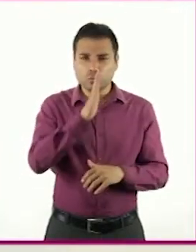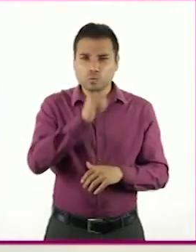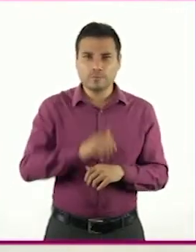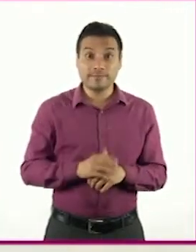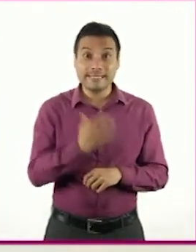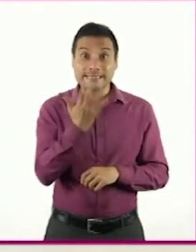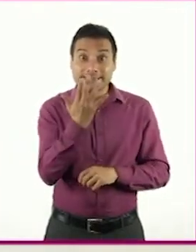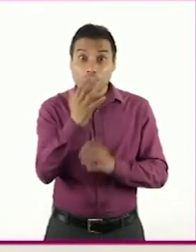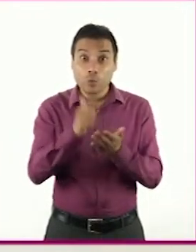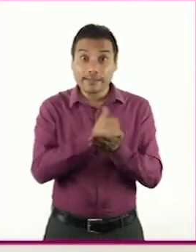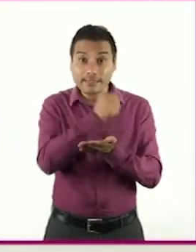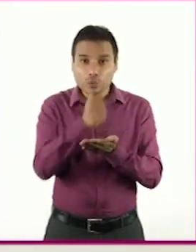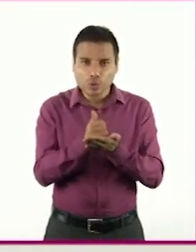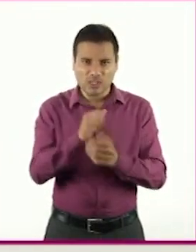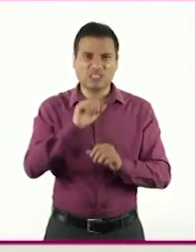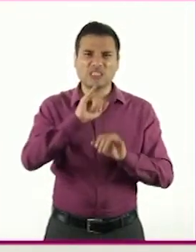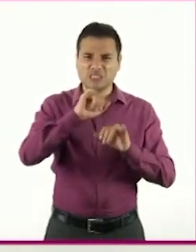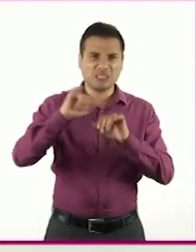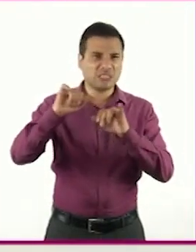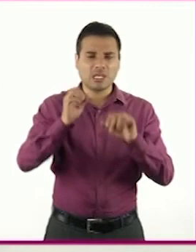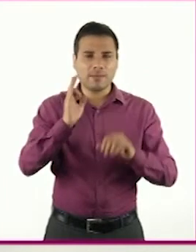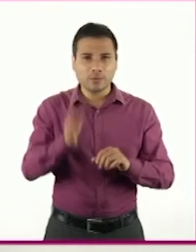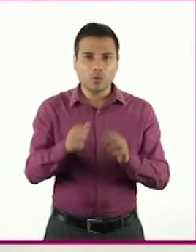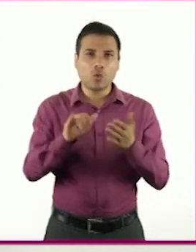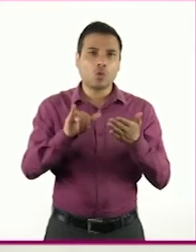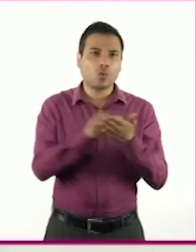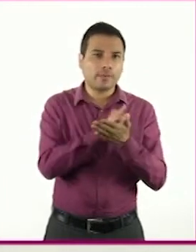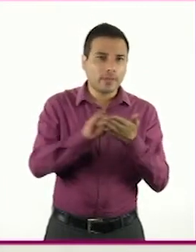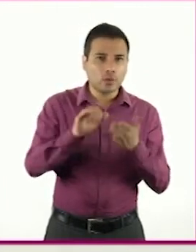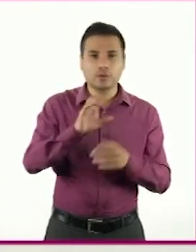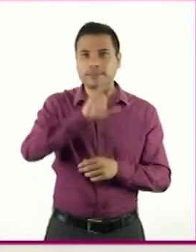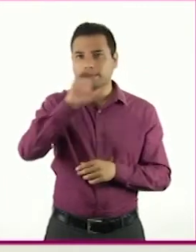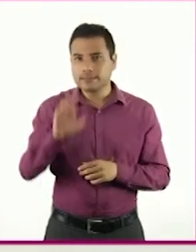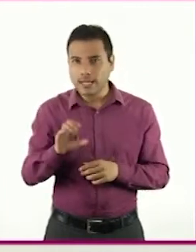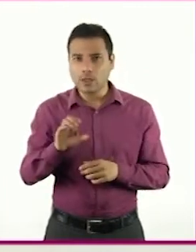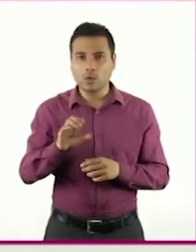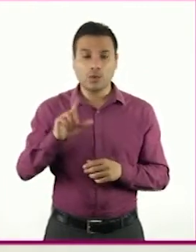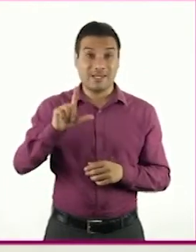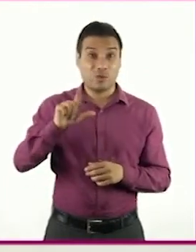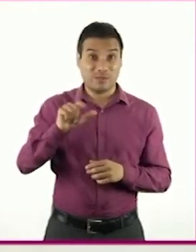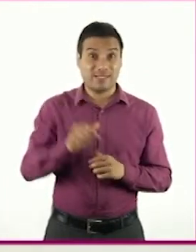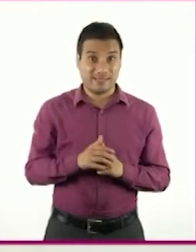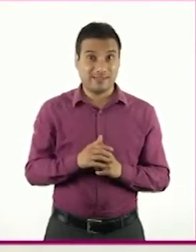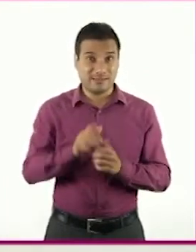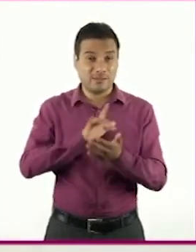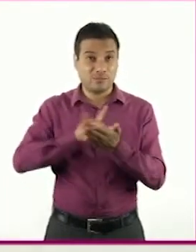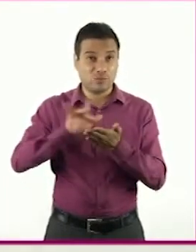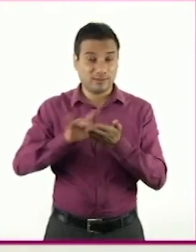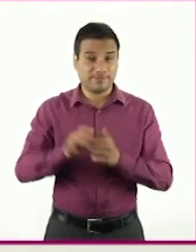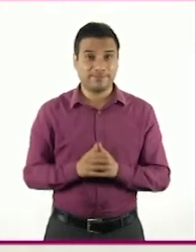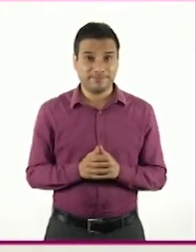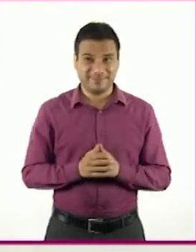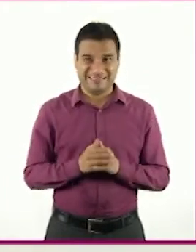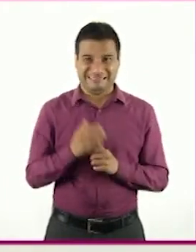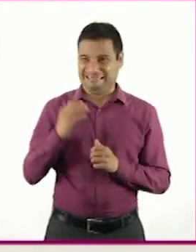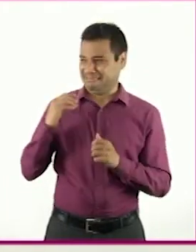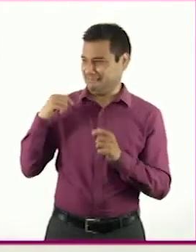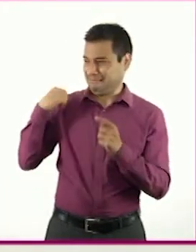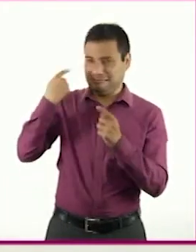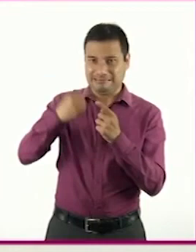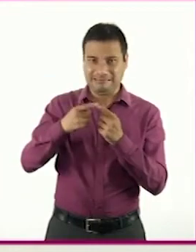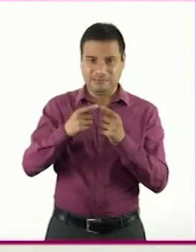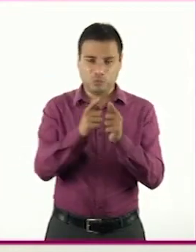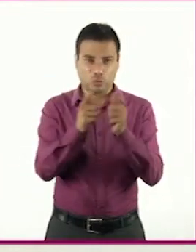50 ciudades, entre ellas Nueva York, Chicago y Los Ángeles. En los últimos años, los